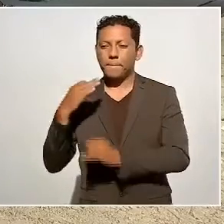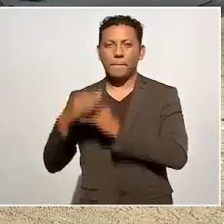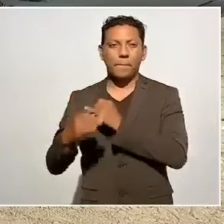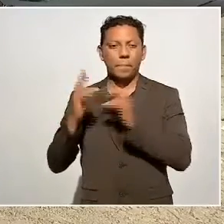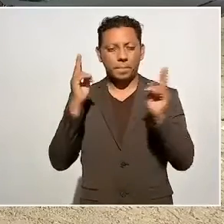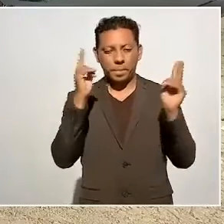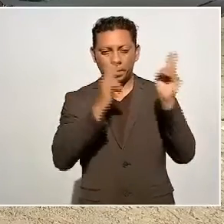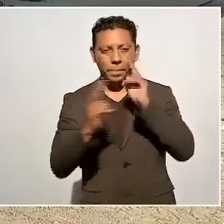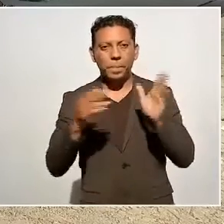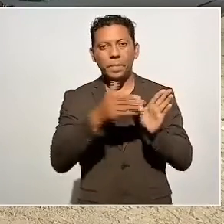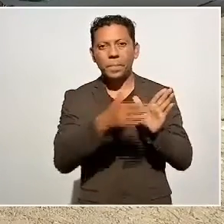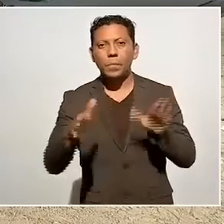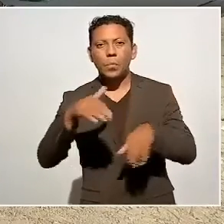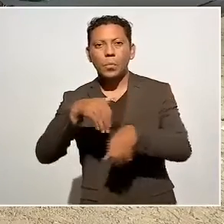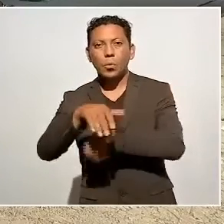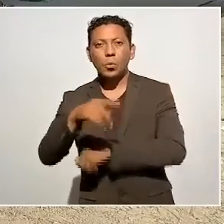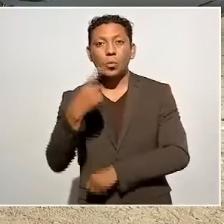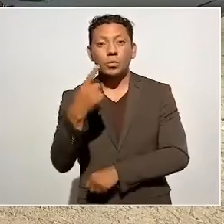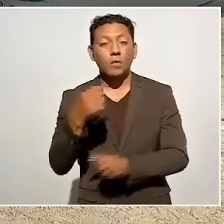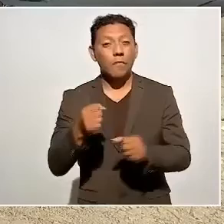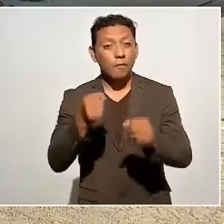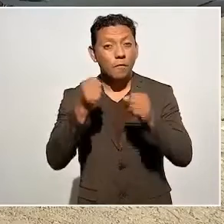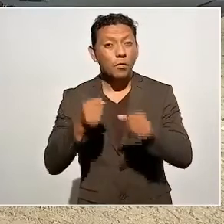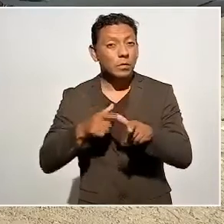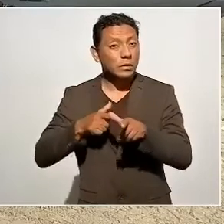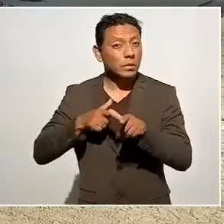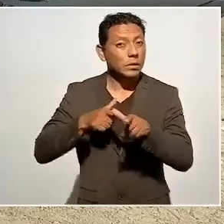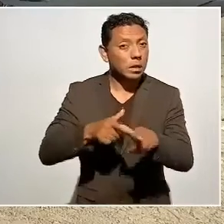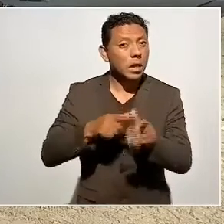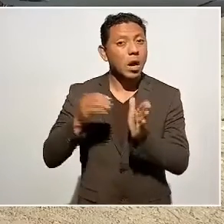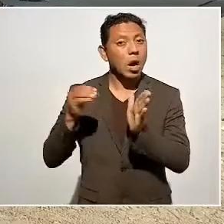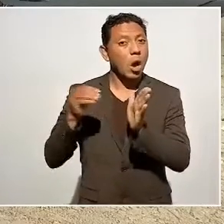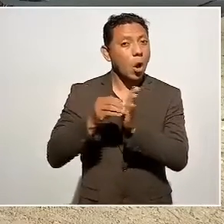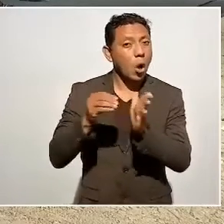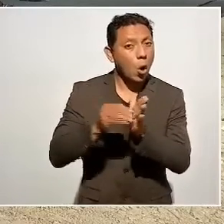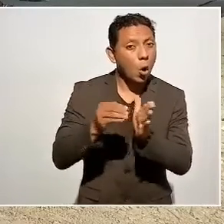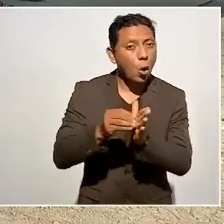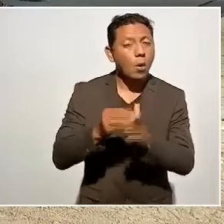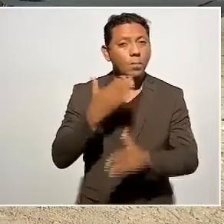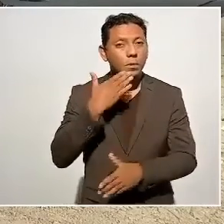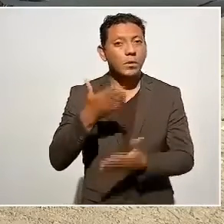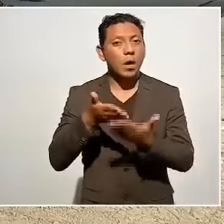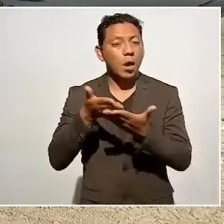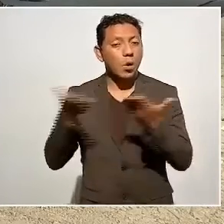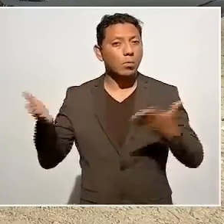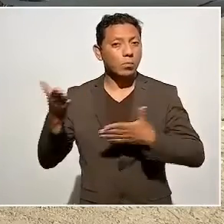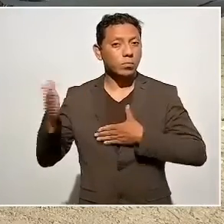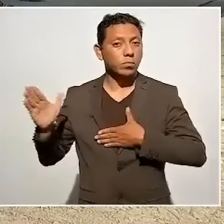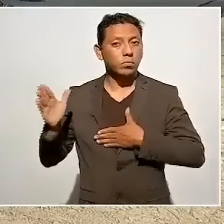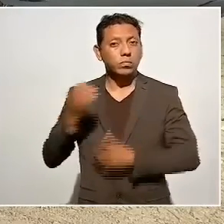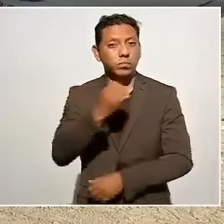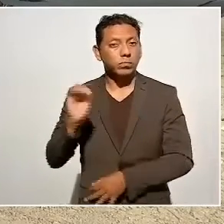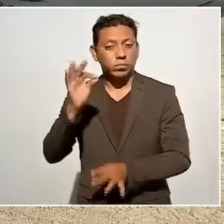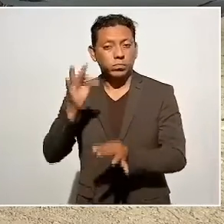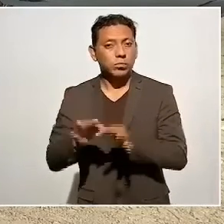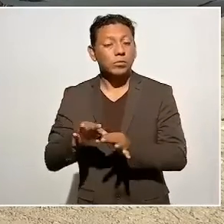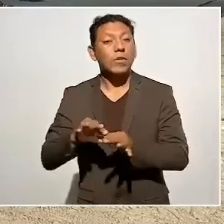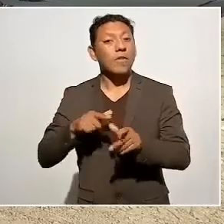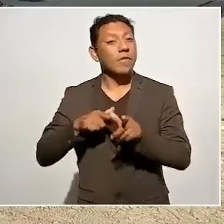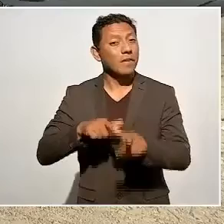del tramo 1 ha mantenido un paso firme y constante, pero es ahora un compromiso primordial acelerar el